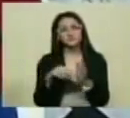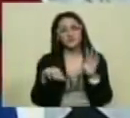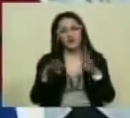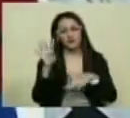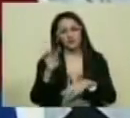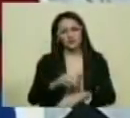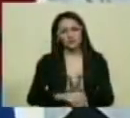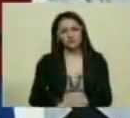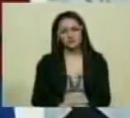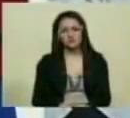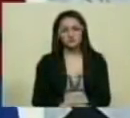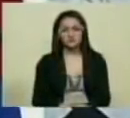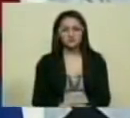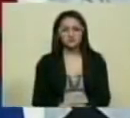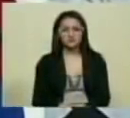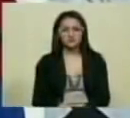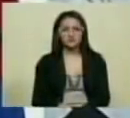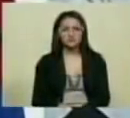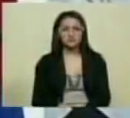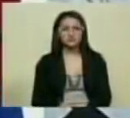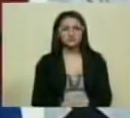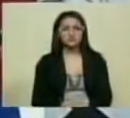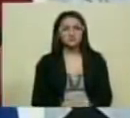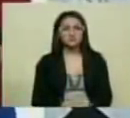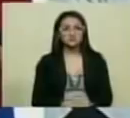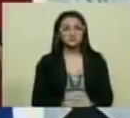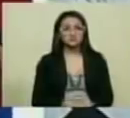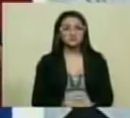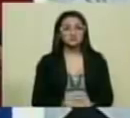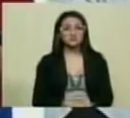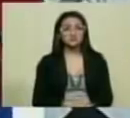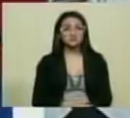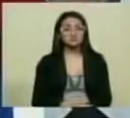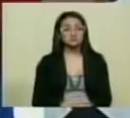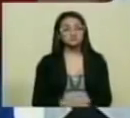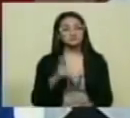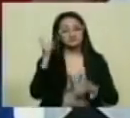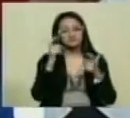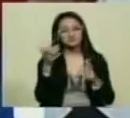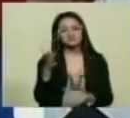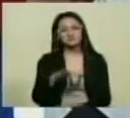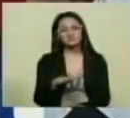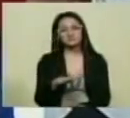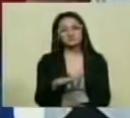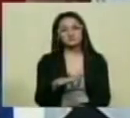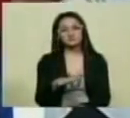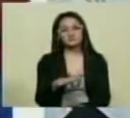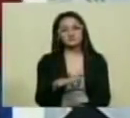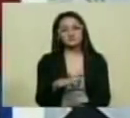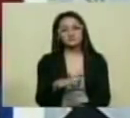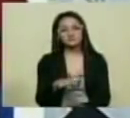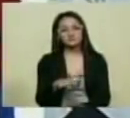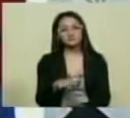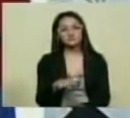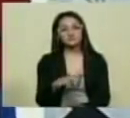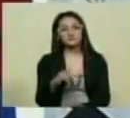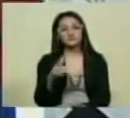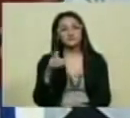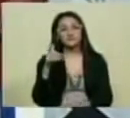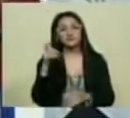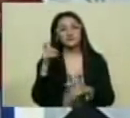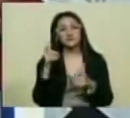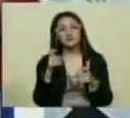2014, ¿verdad? 14. No teníamos a Hugo Chávez. Y no teníamos a Hugo Chávez. Y Hugo Chávez siguió